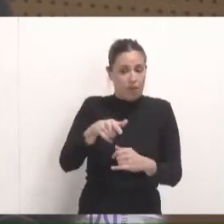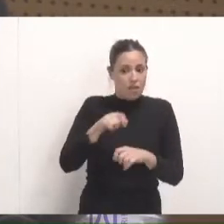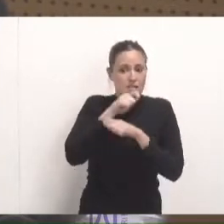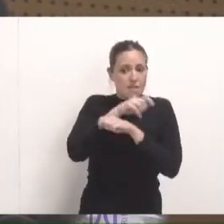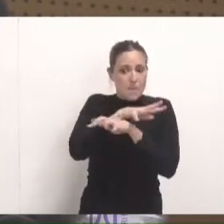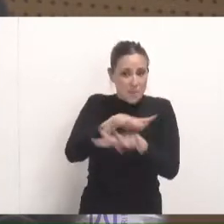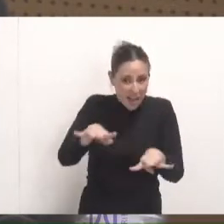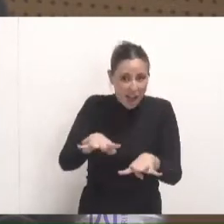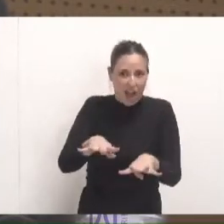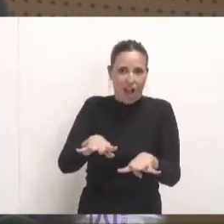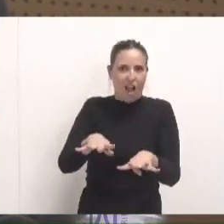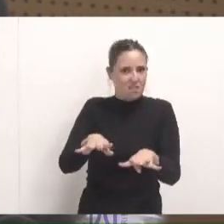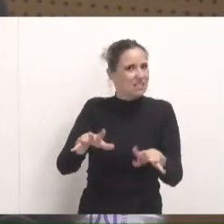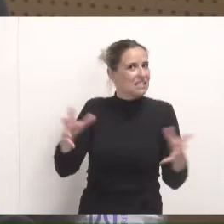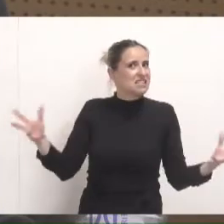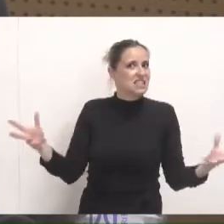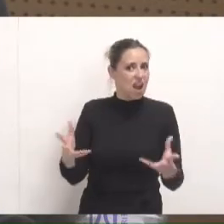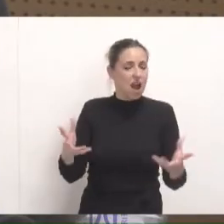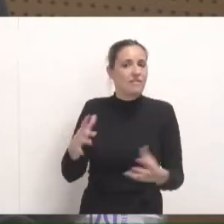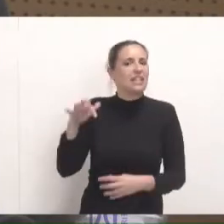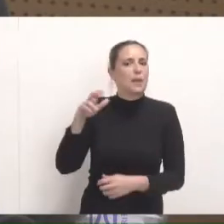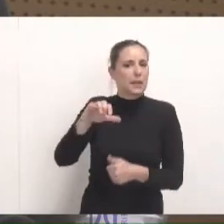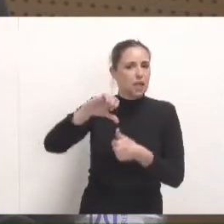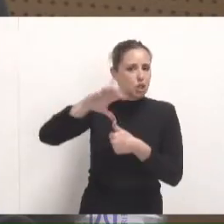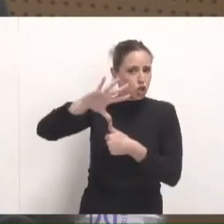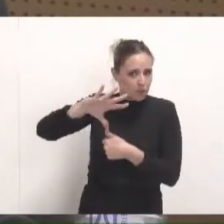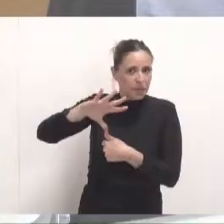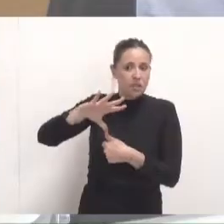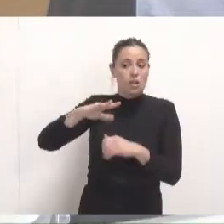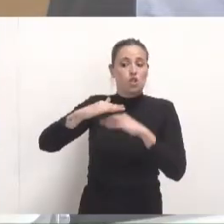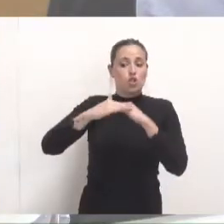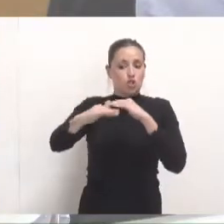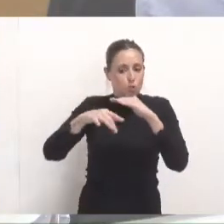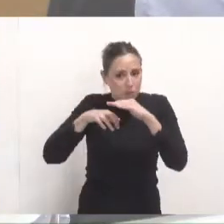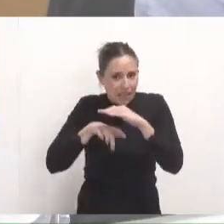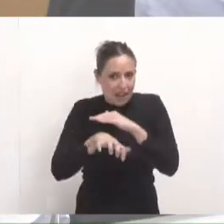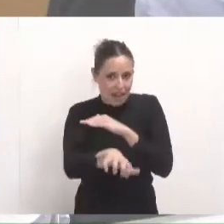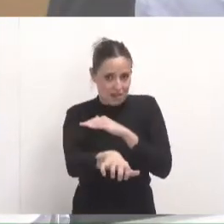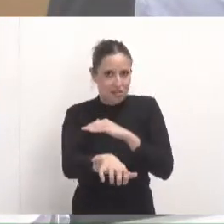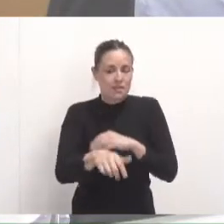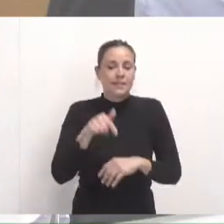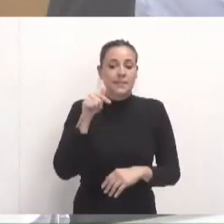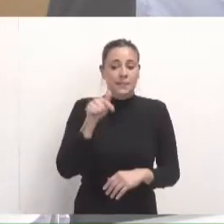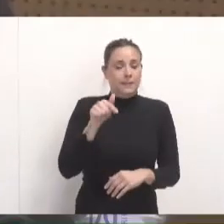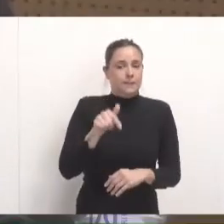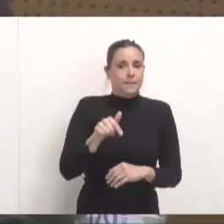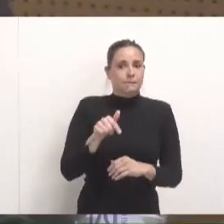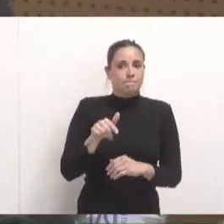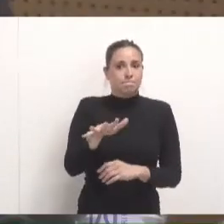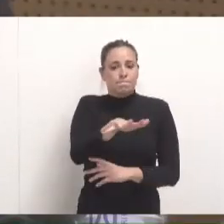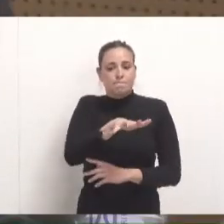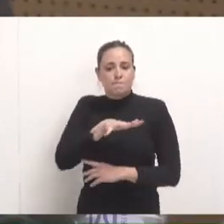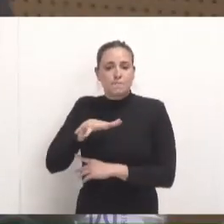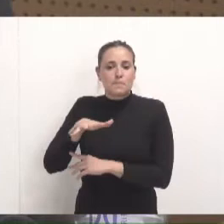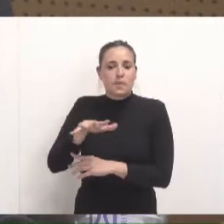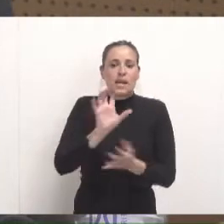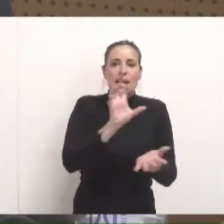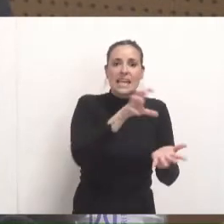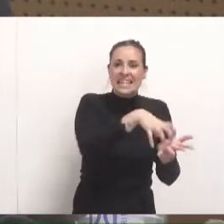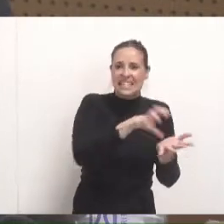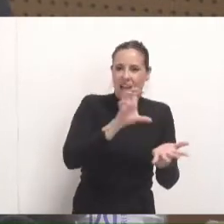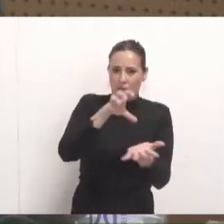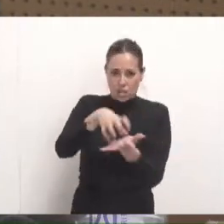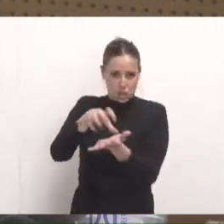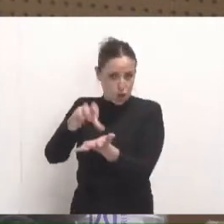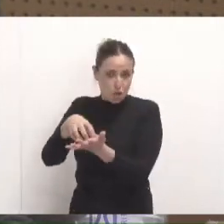¿no?, de termitas norteamericanas, de termitas subterráneas, se encuentran varias instalaciones,